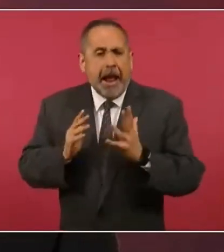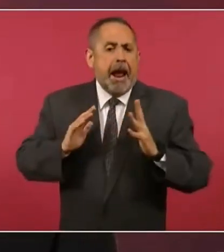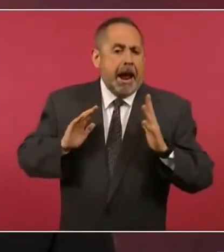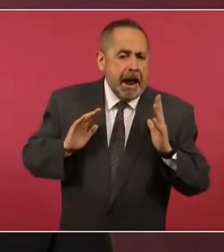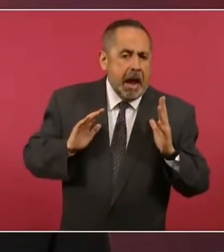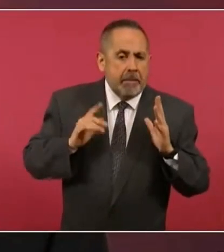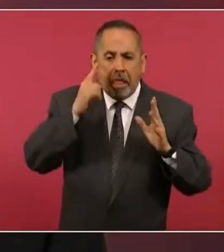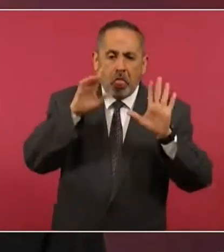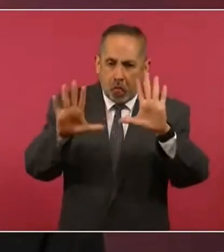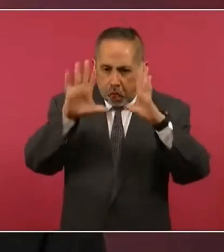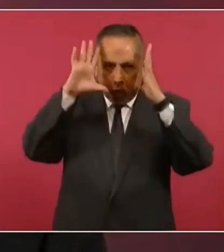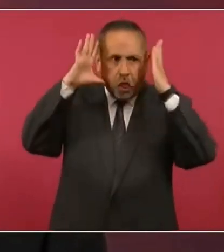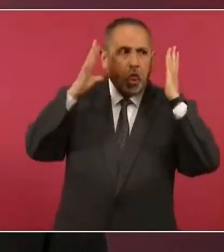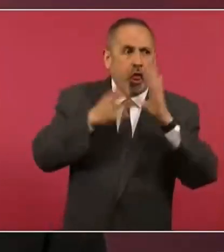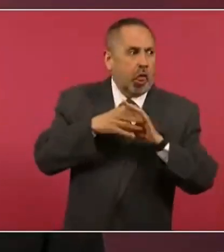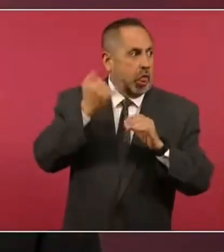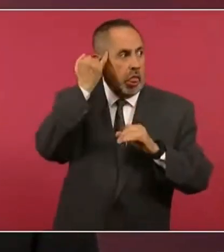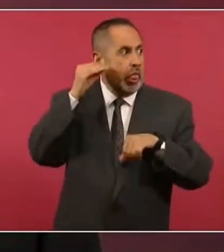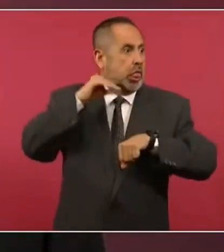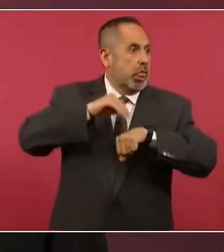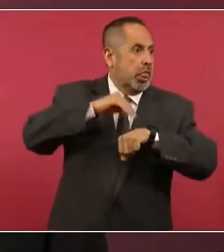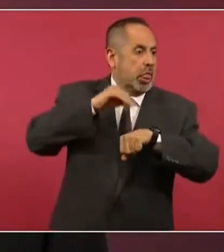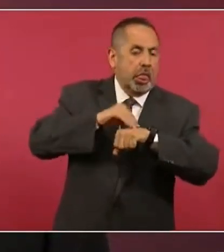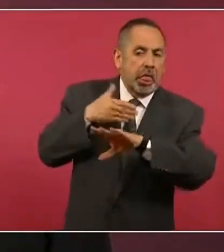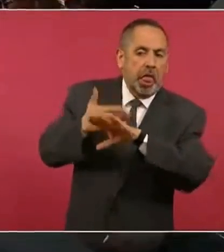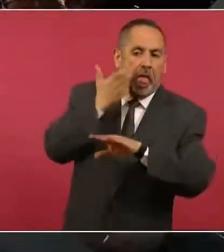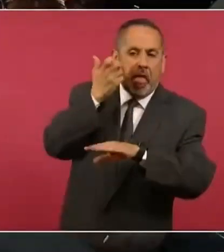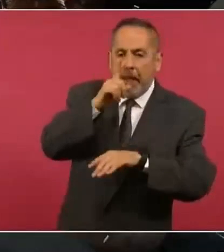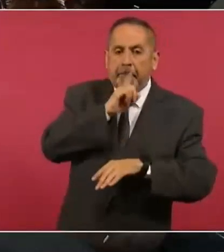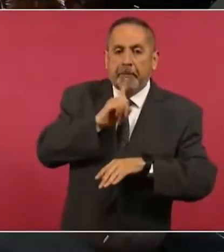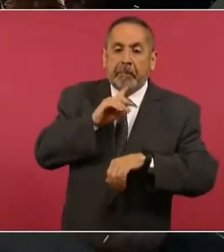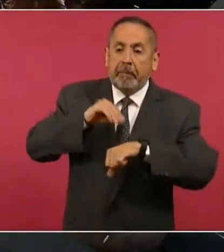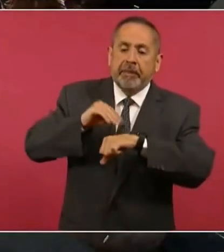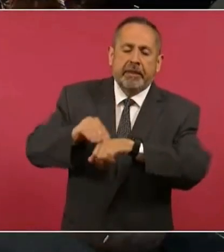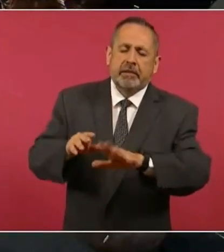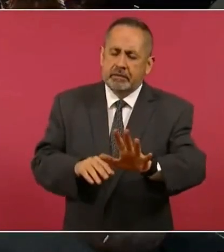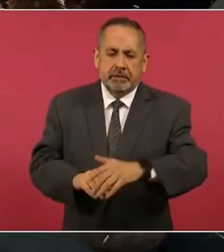para no fabricar delitos a nadie. Presidente, y si me permiten...